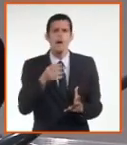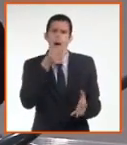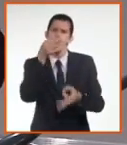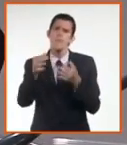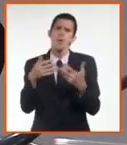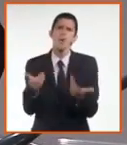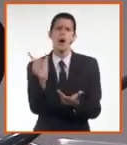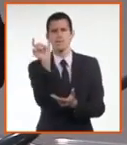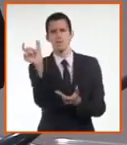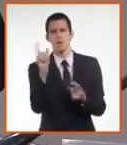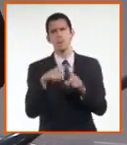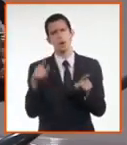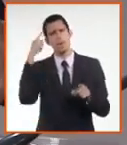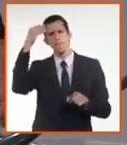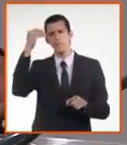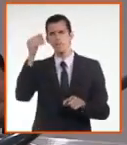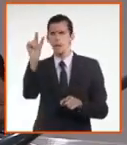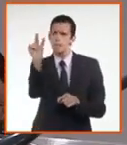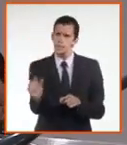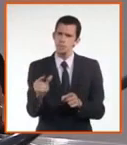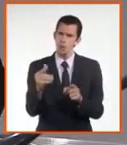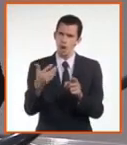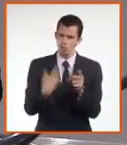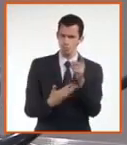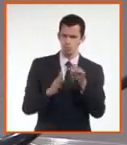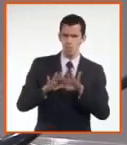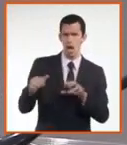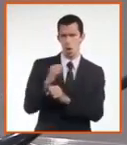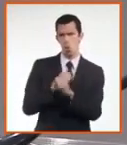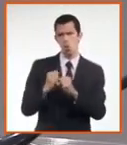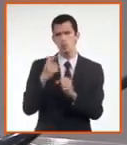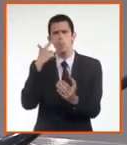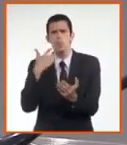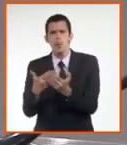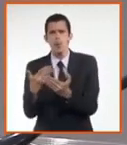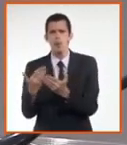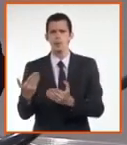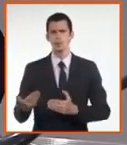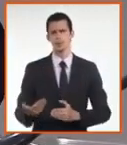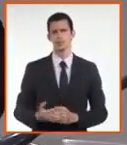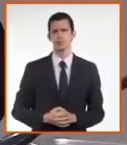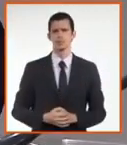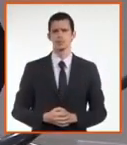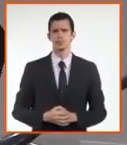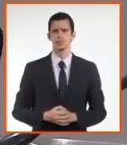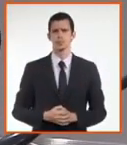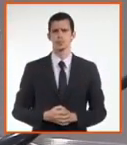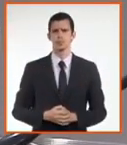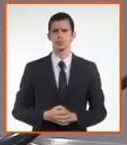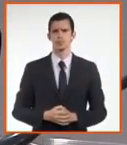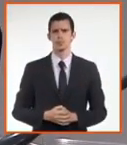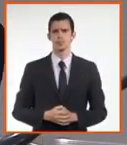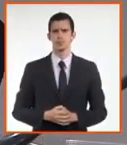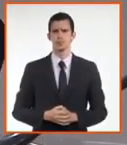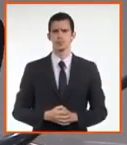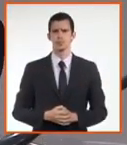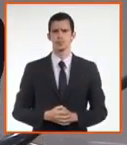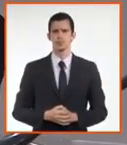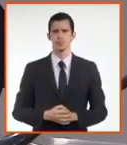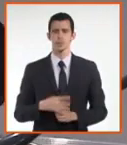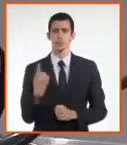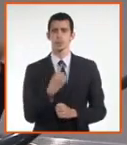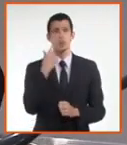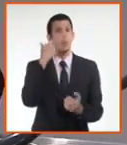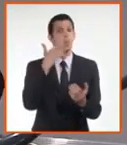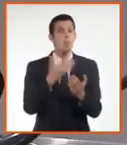que puede ayudar mucho a los protocolos de salud pública porque hoy el diagnóstico que tenemos zuma ya detecta a los cinco